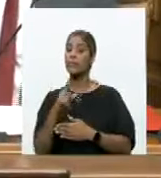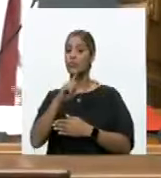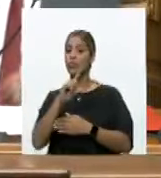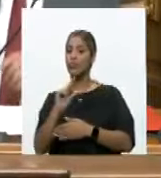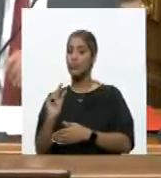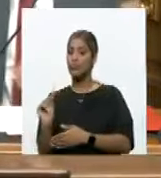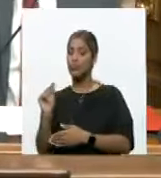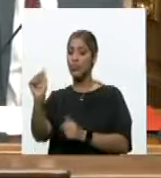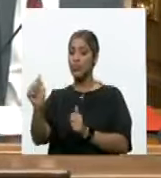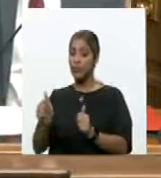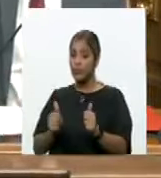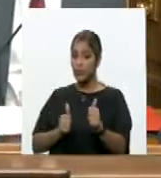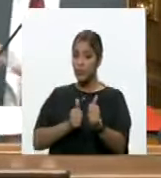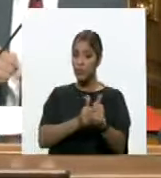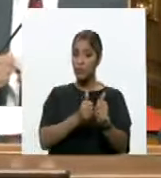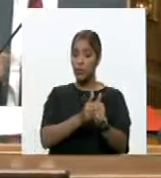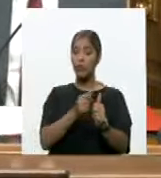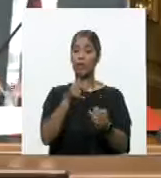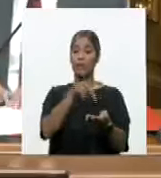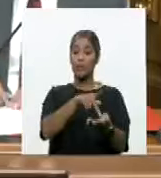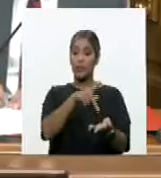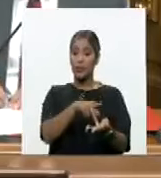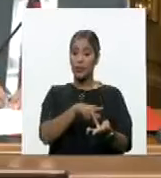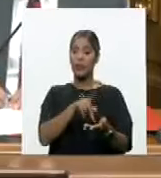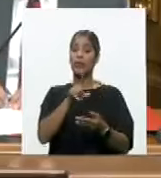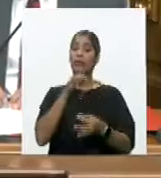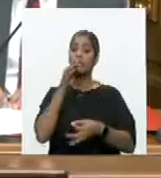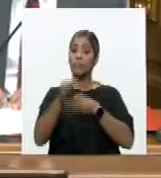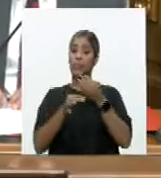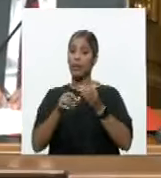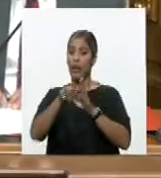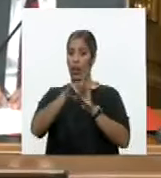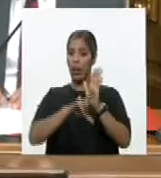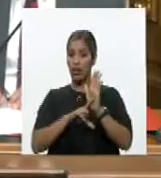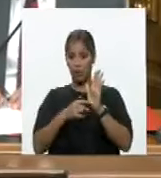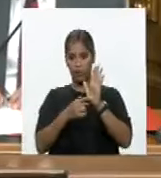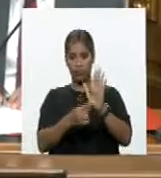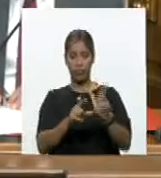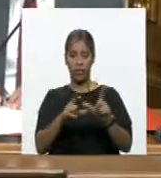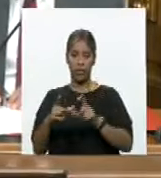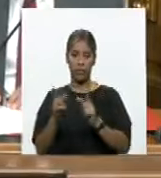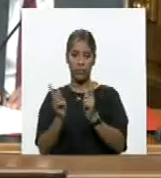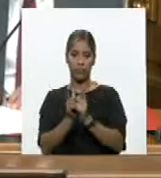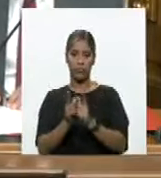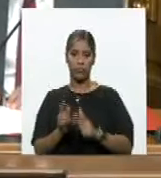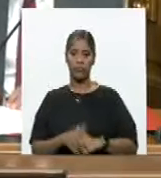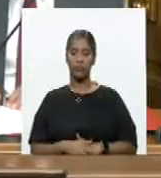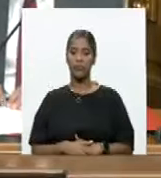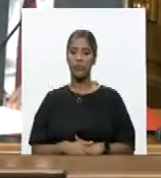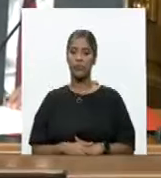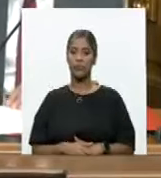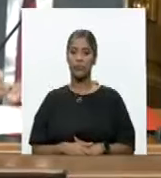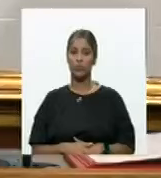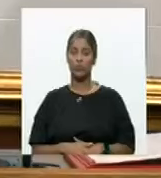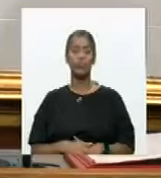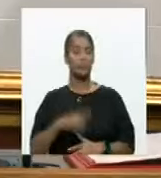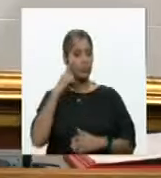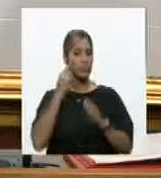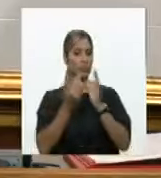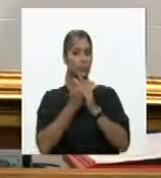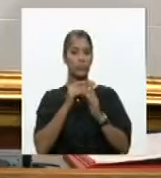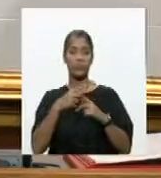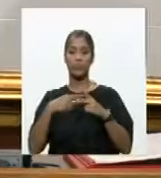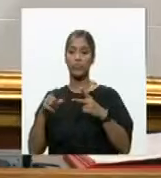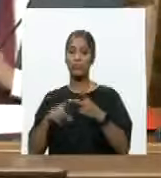e incorporar a sus suplentes respectivos indicados en lista anexa. Es todo, ciudadano presidente. En cuenta,